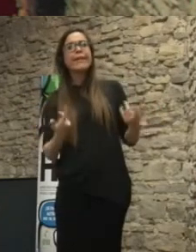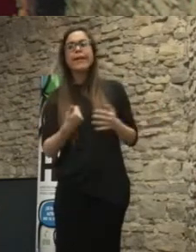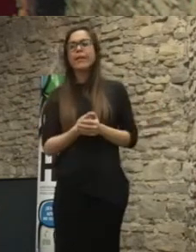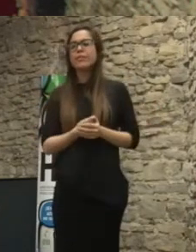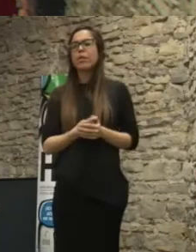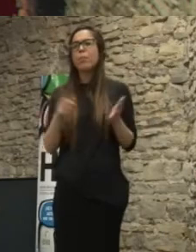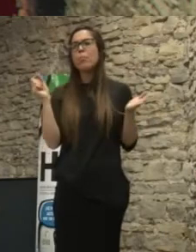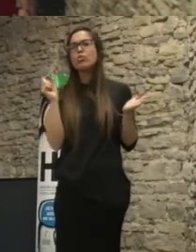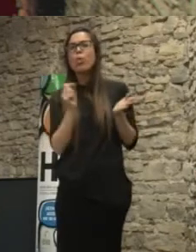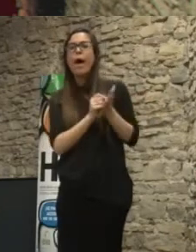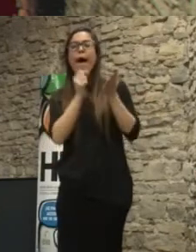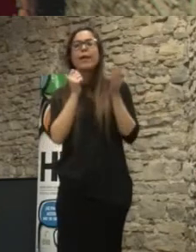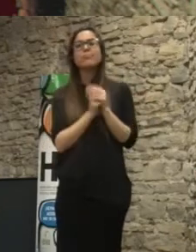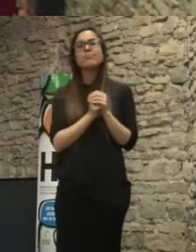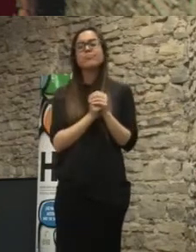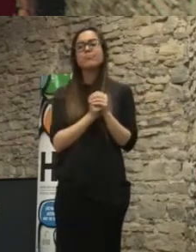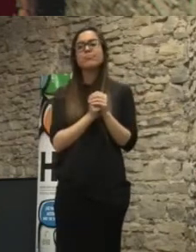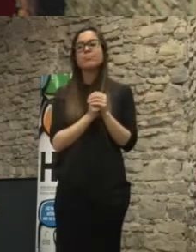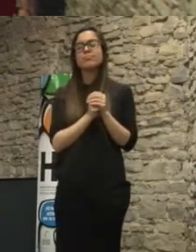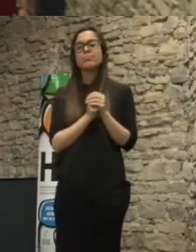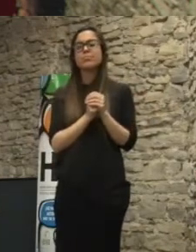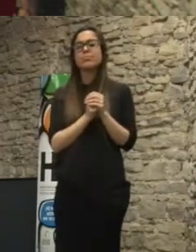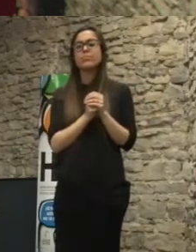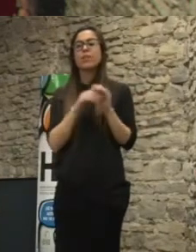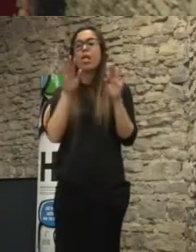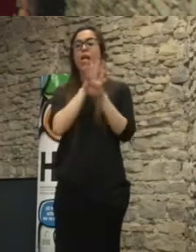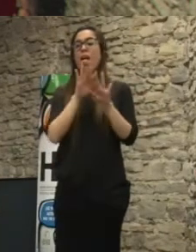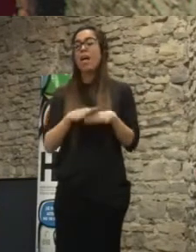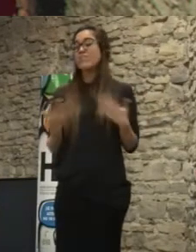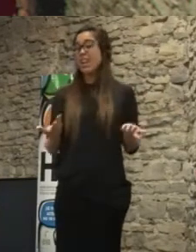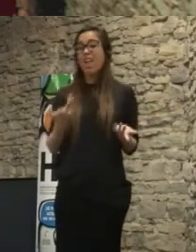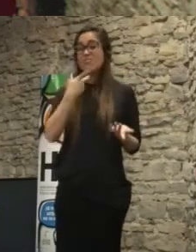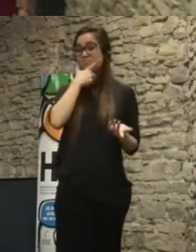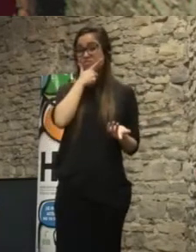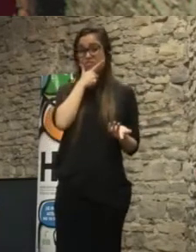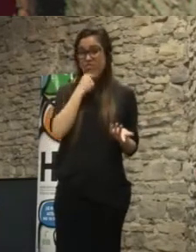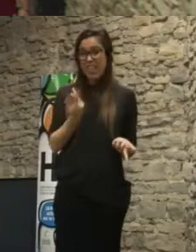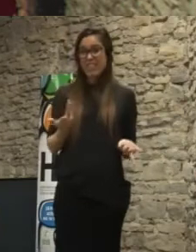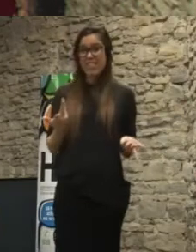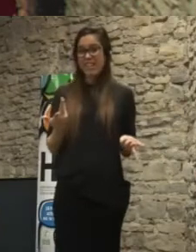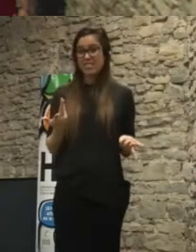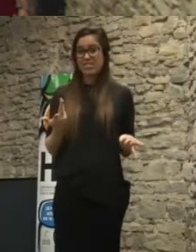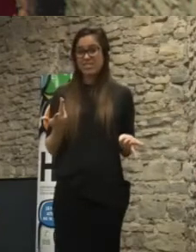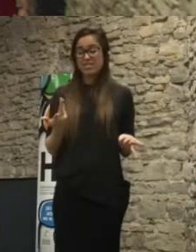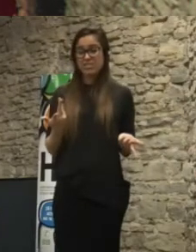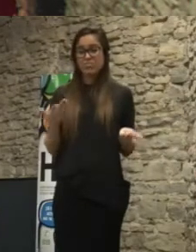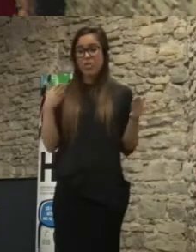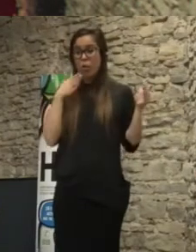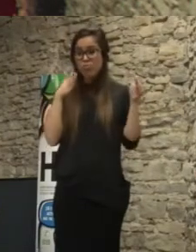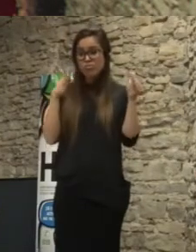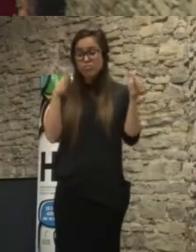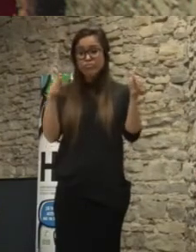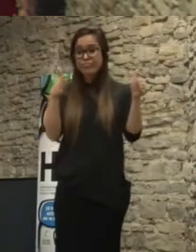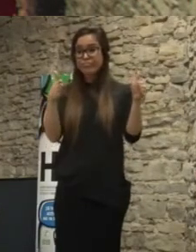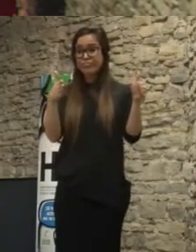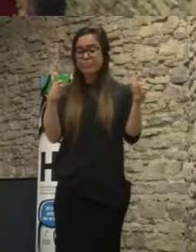veces puntual, que es fácilmente instrumentalizable, que es fácilmente conducible